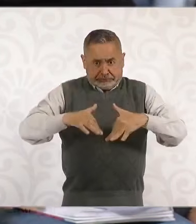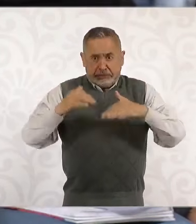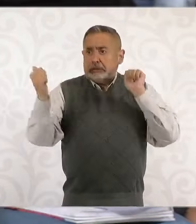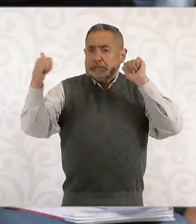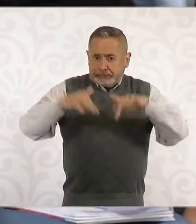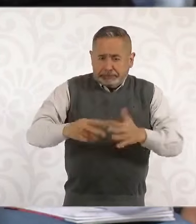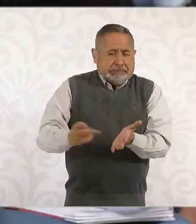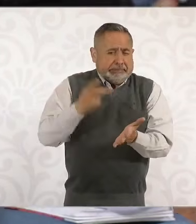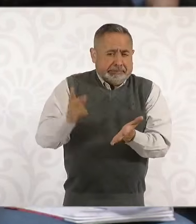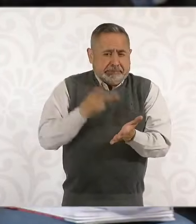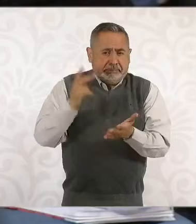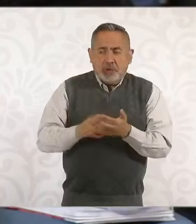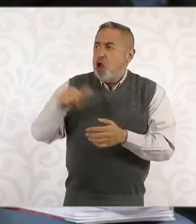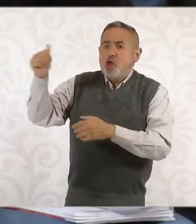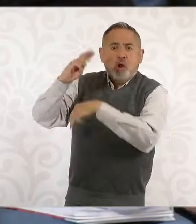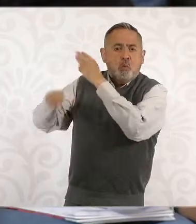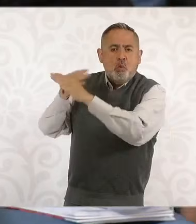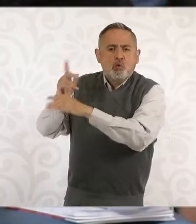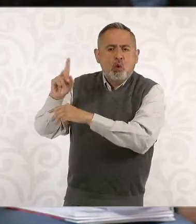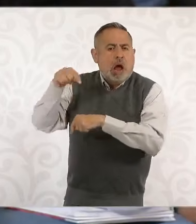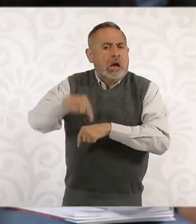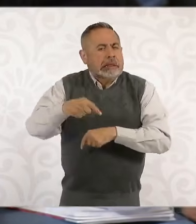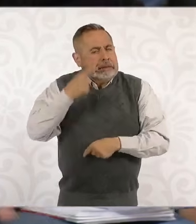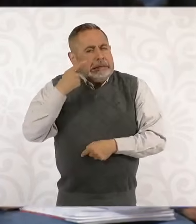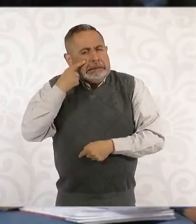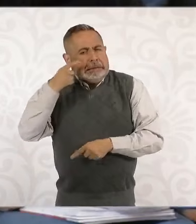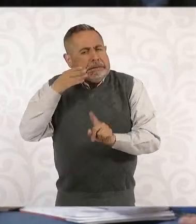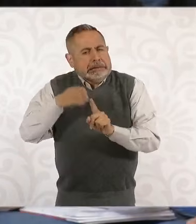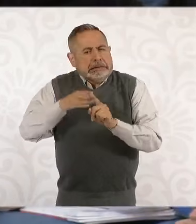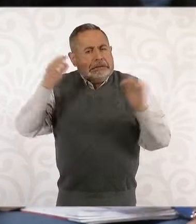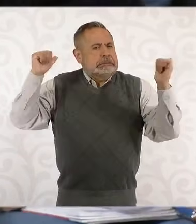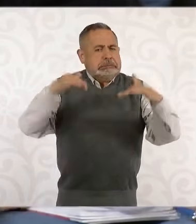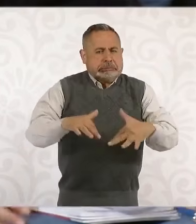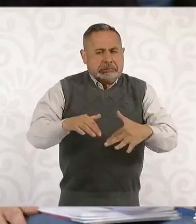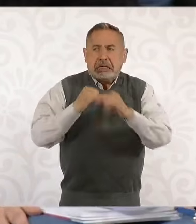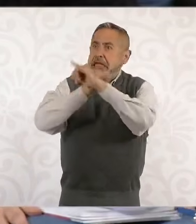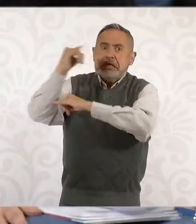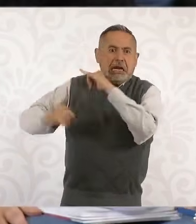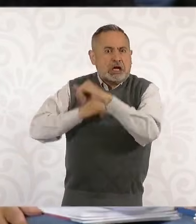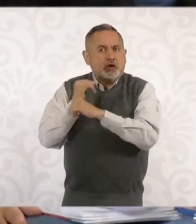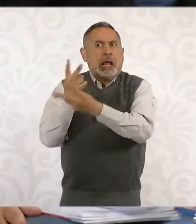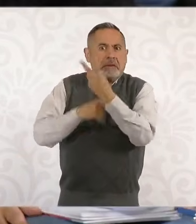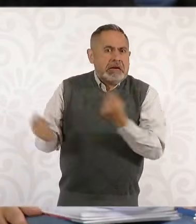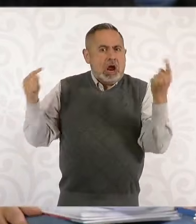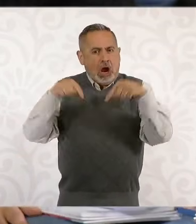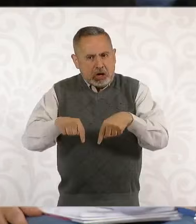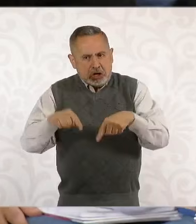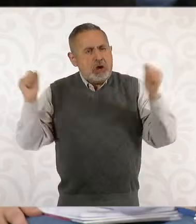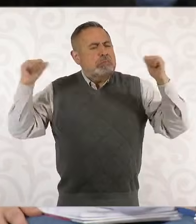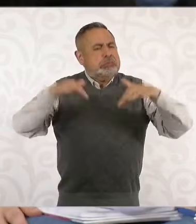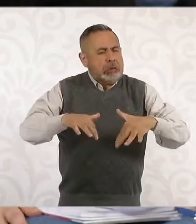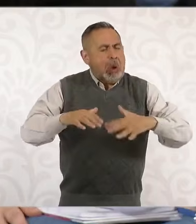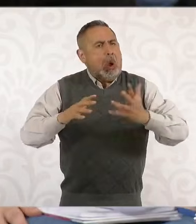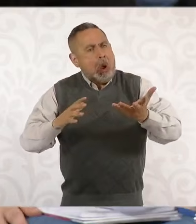con más conciertos en el mundo y uno de los lugares que están en la agenda de todos los artistas internacionales. Por eso me